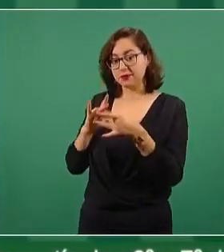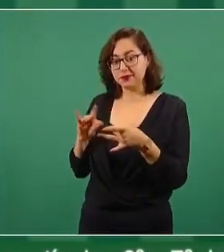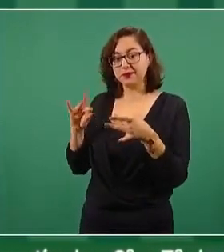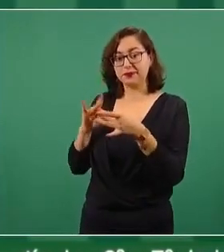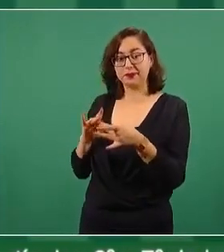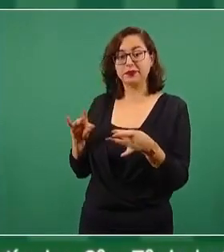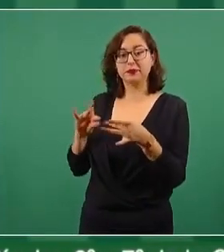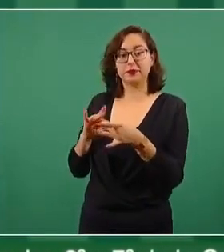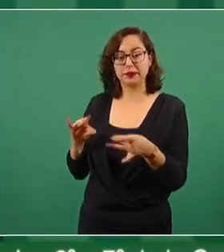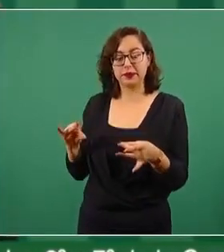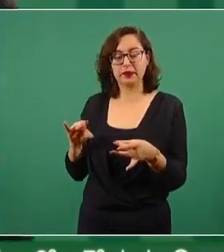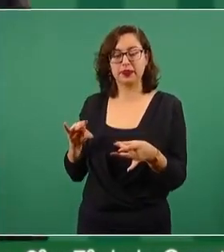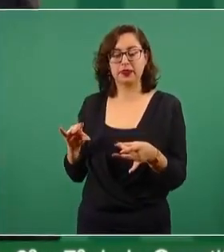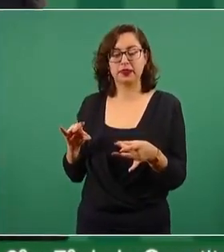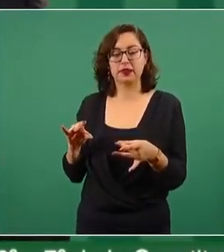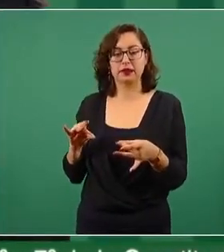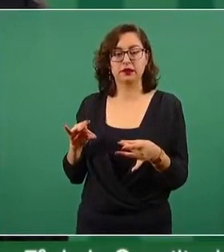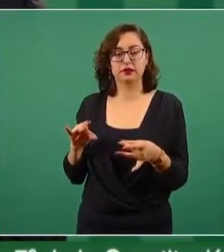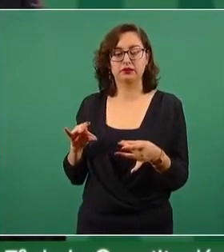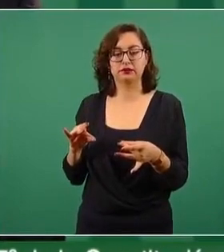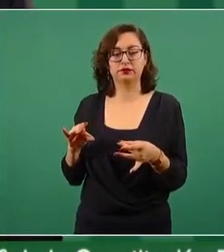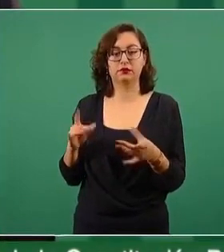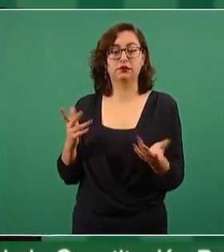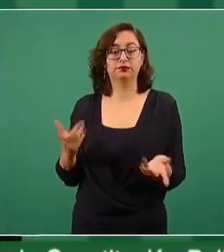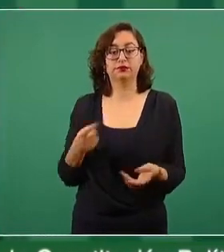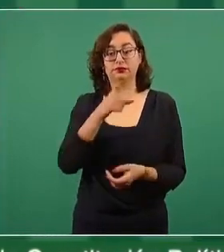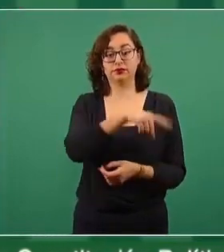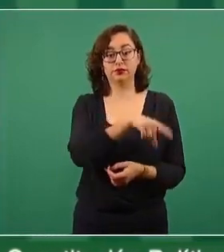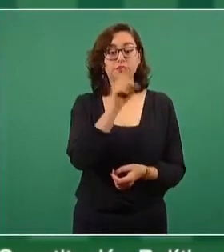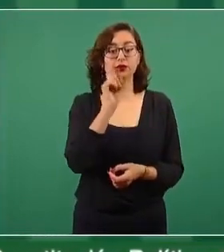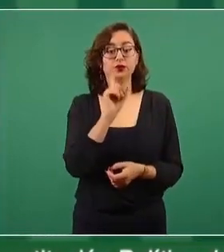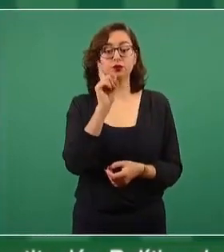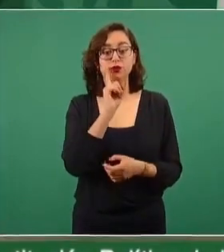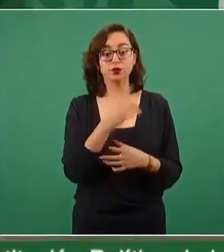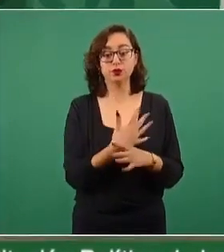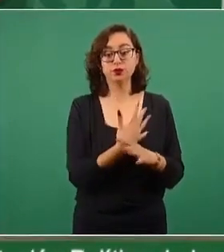porque además esto que sostuvo esta señora,